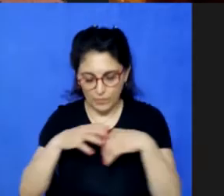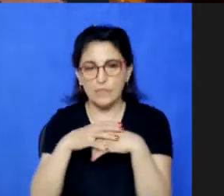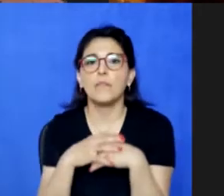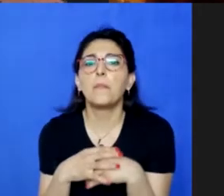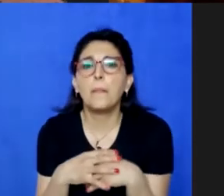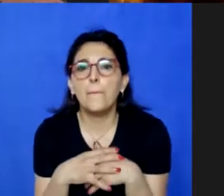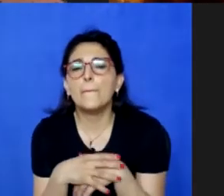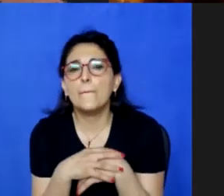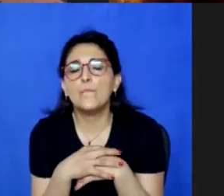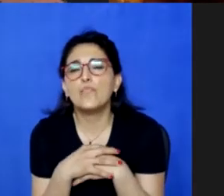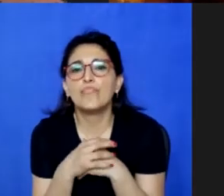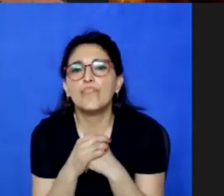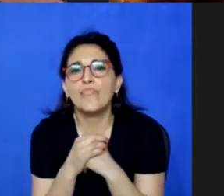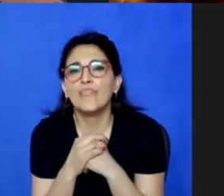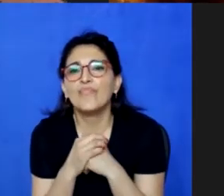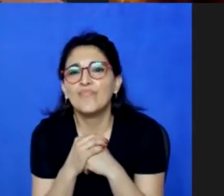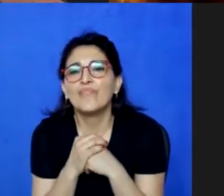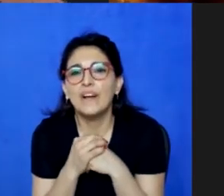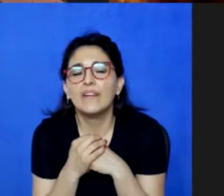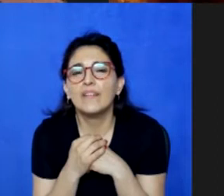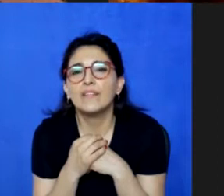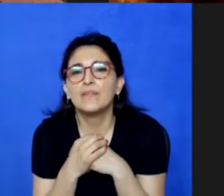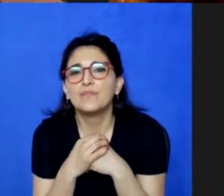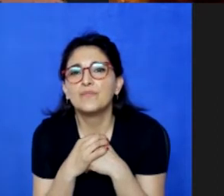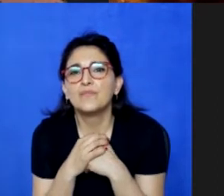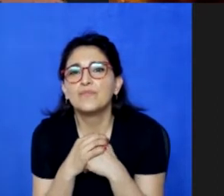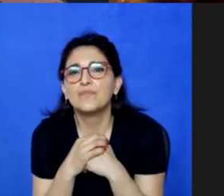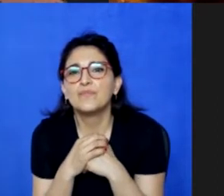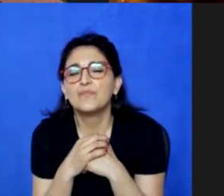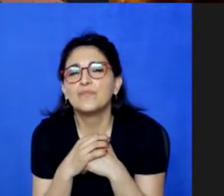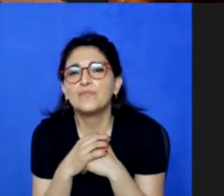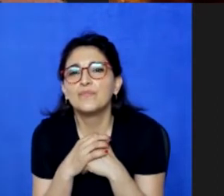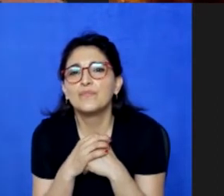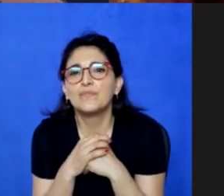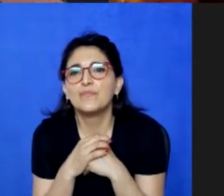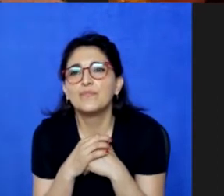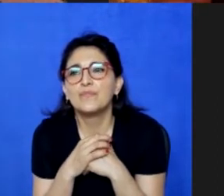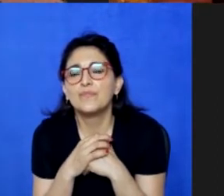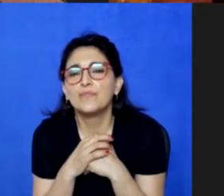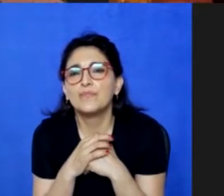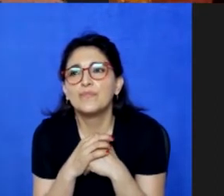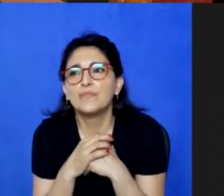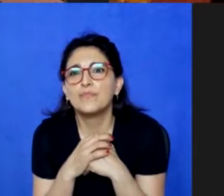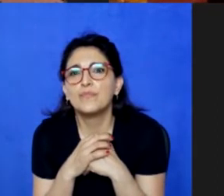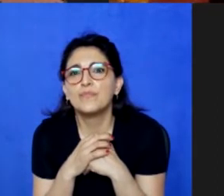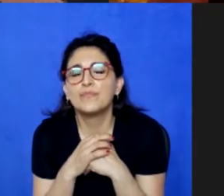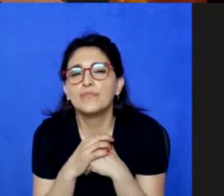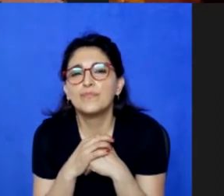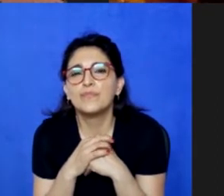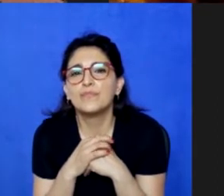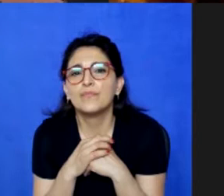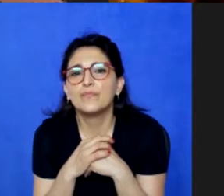cosas del otro mundo. Comunque, dale, este año fue un año raro, un año